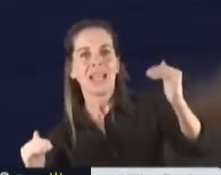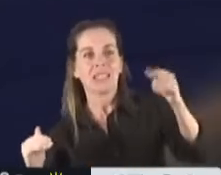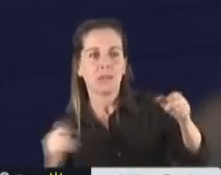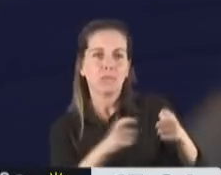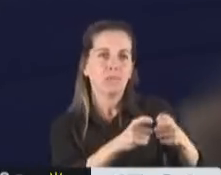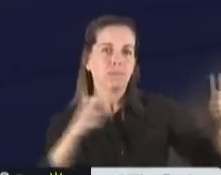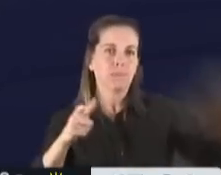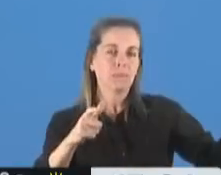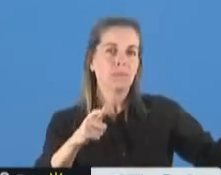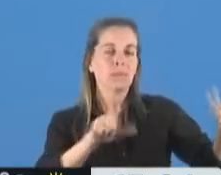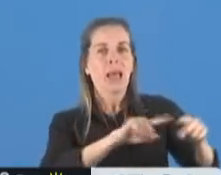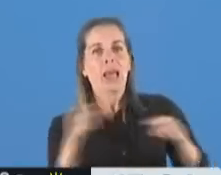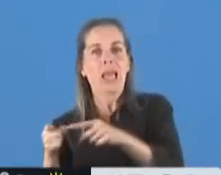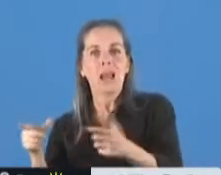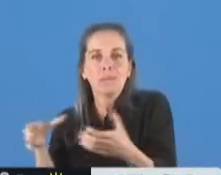que acumulan.